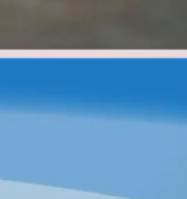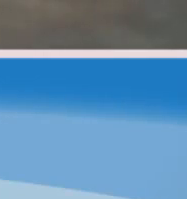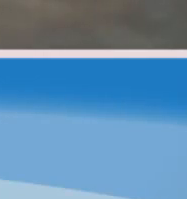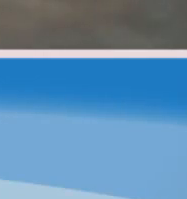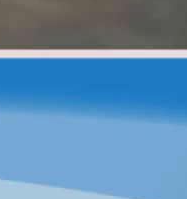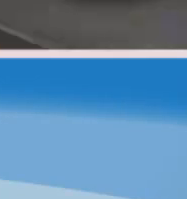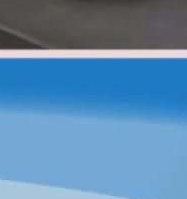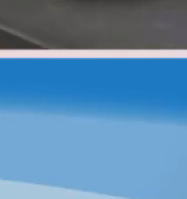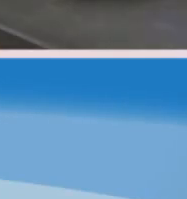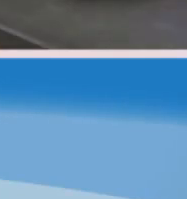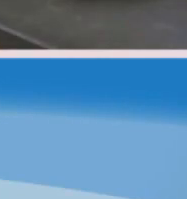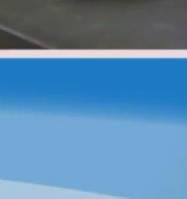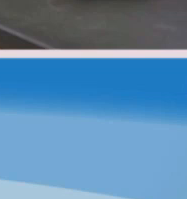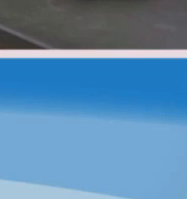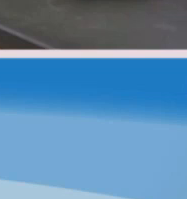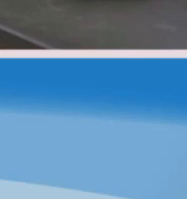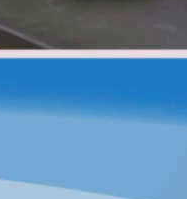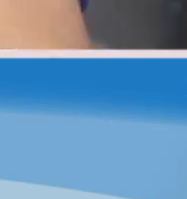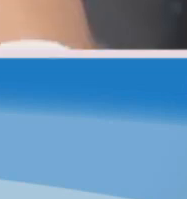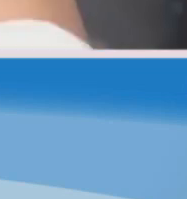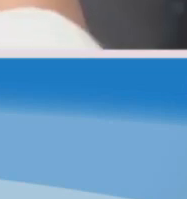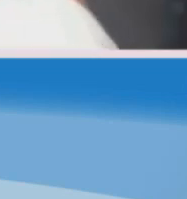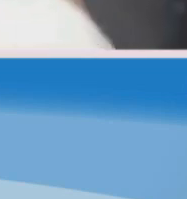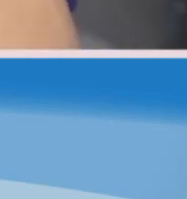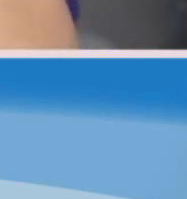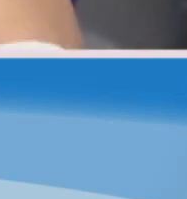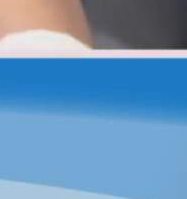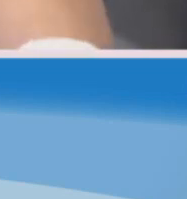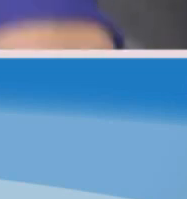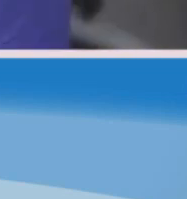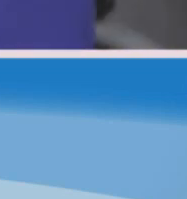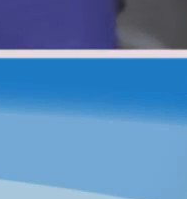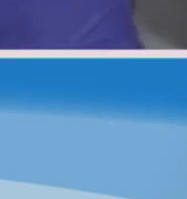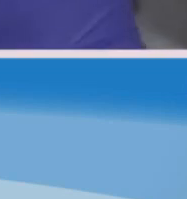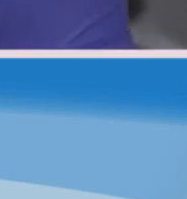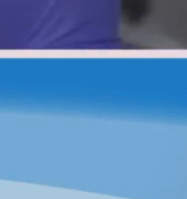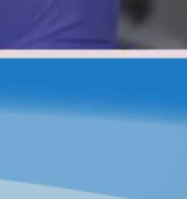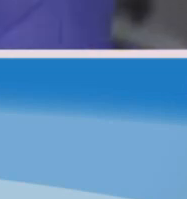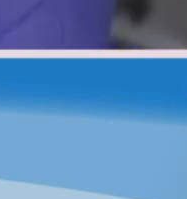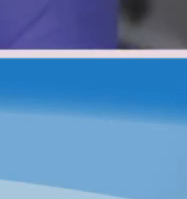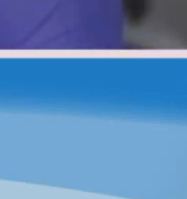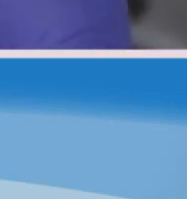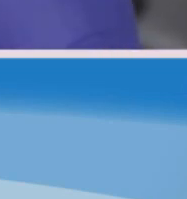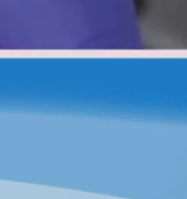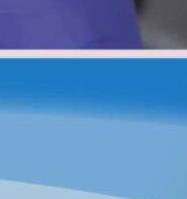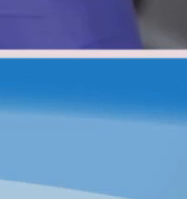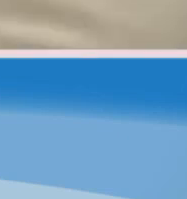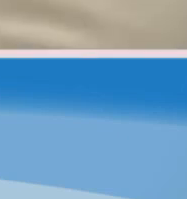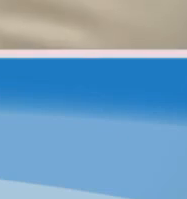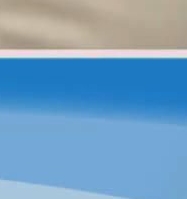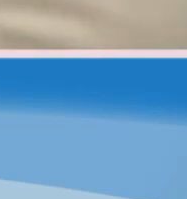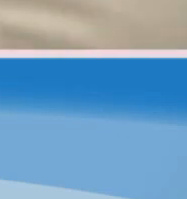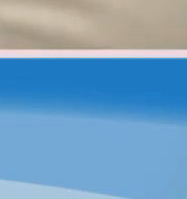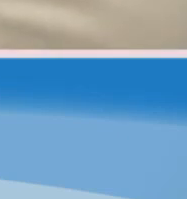ha cobrado la vida, como tú decías, de cerca de 2.300 personas, 2.400 personas. Entonces creo que como salvadoreños tenemos que estar